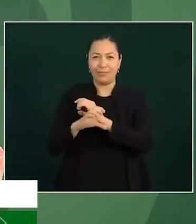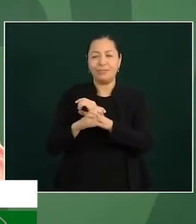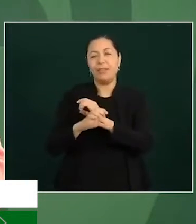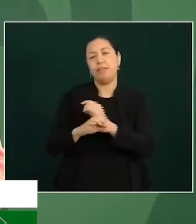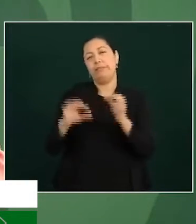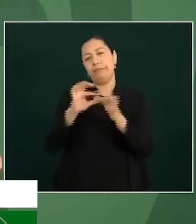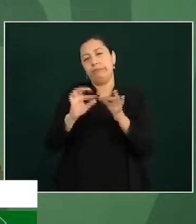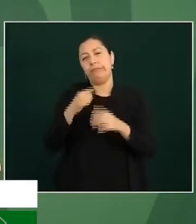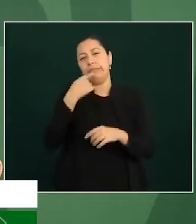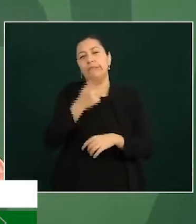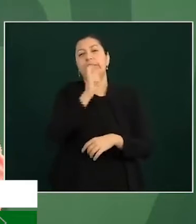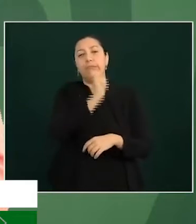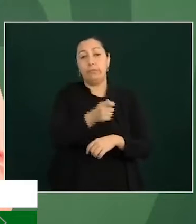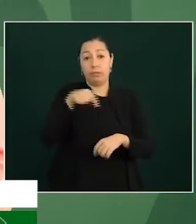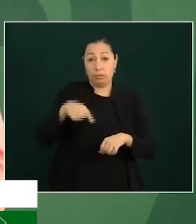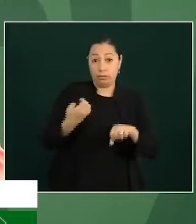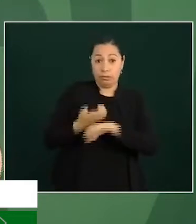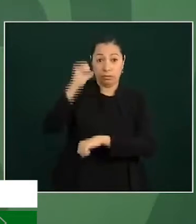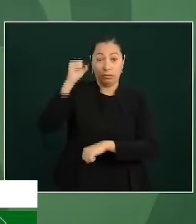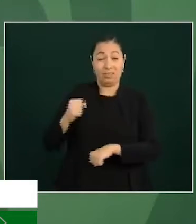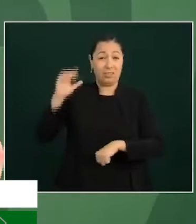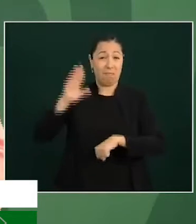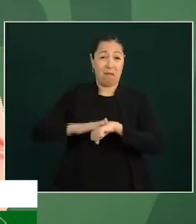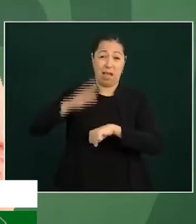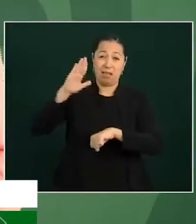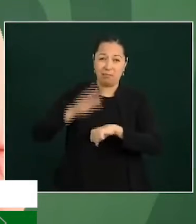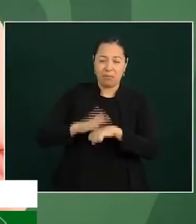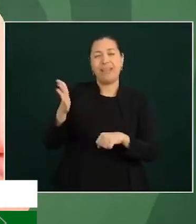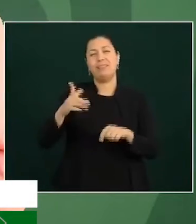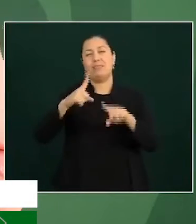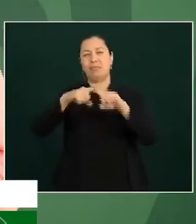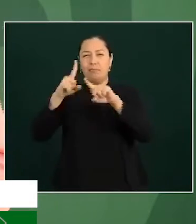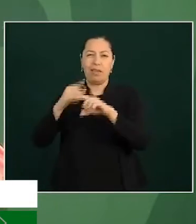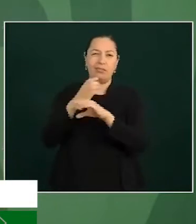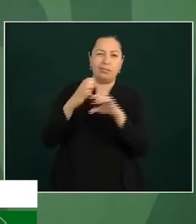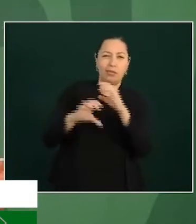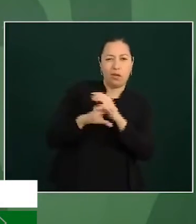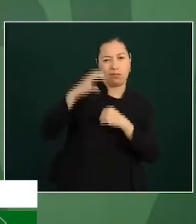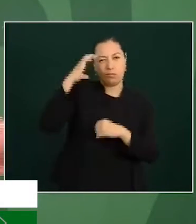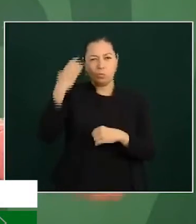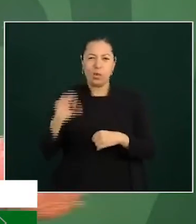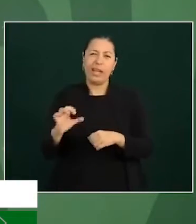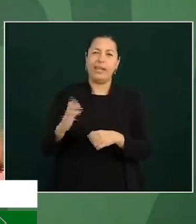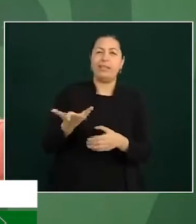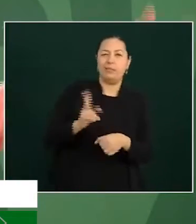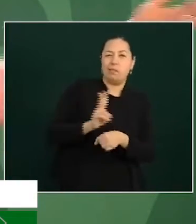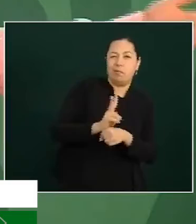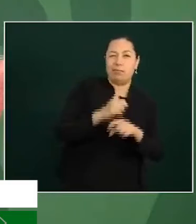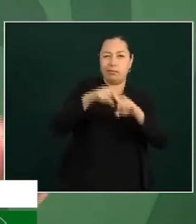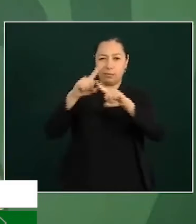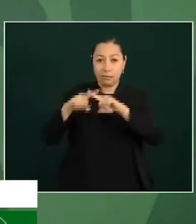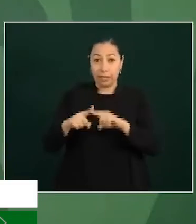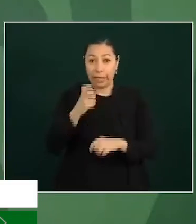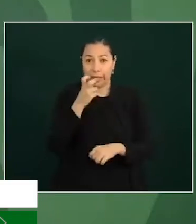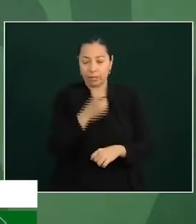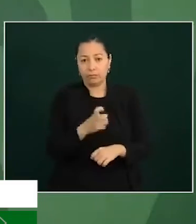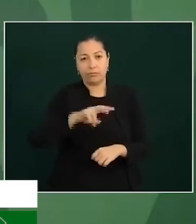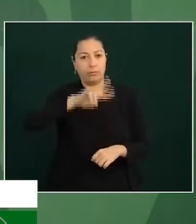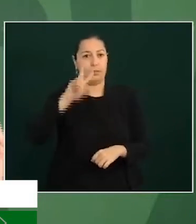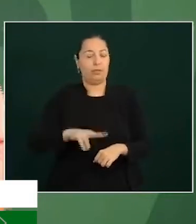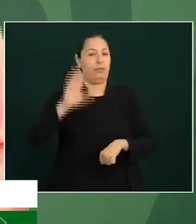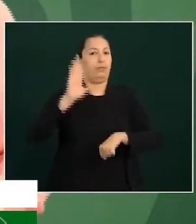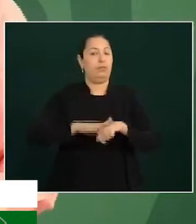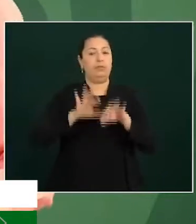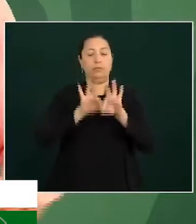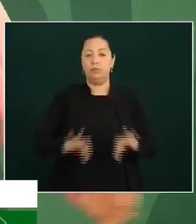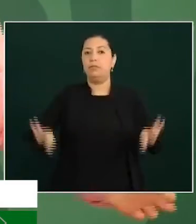mayor incidencia delictiva y hoy se le ha venido dando la vuelta y esto es clave. Pero ¿qué ha sido el resultado de esto? Lo digo, la mesa diaria